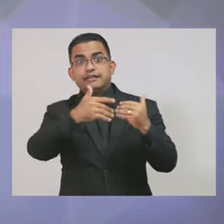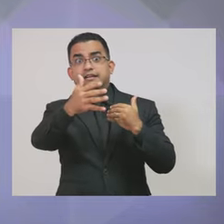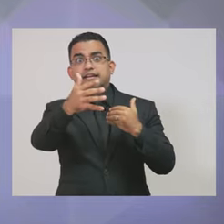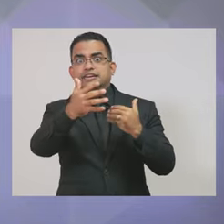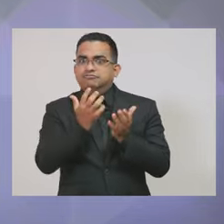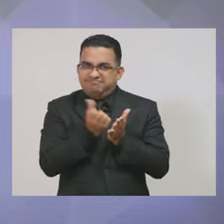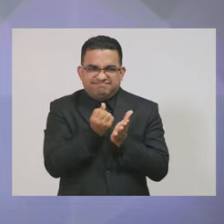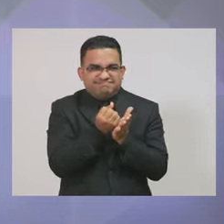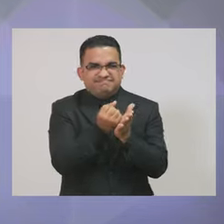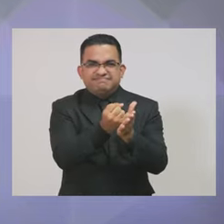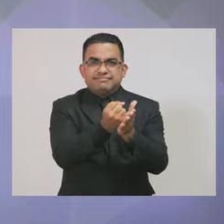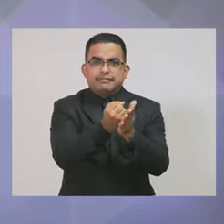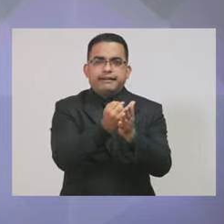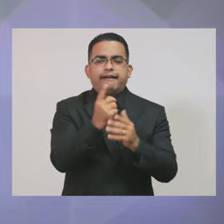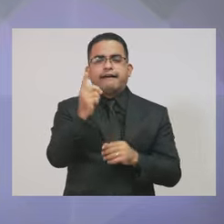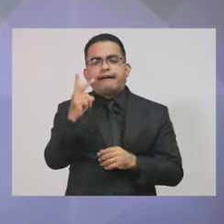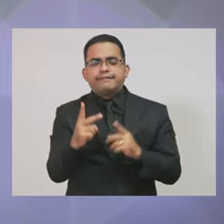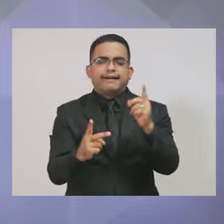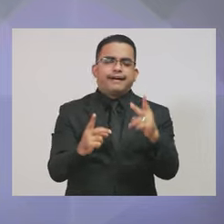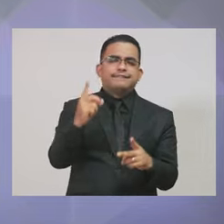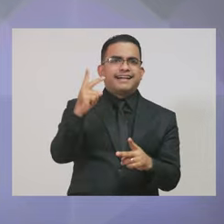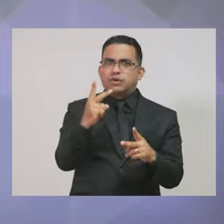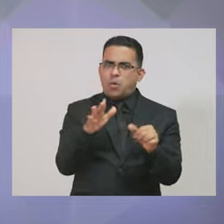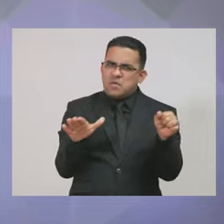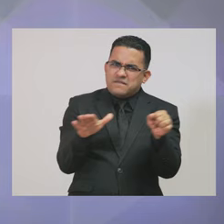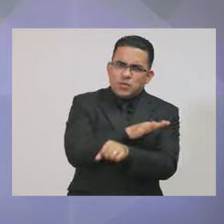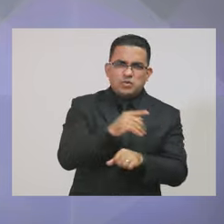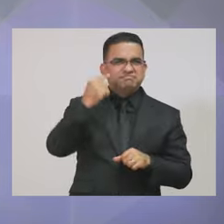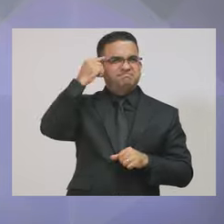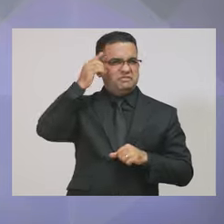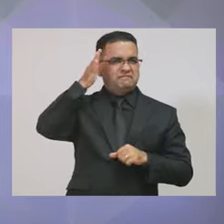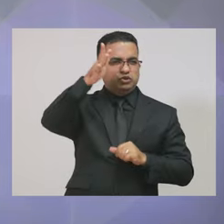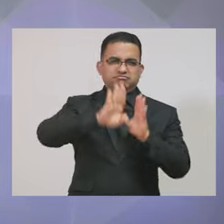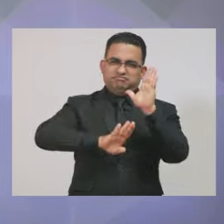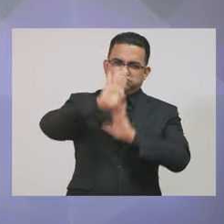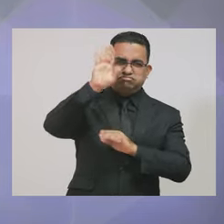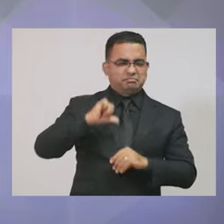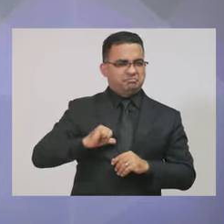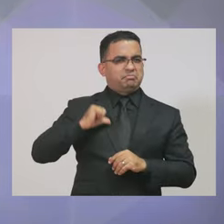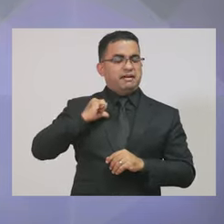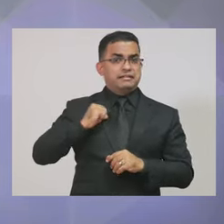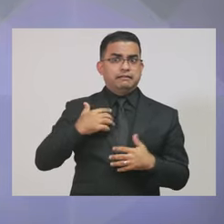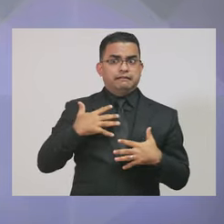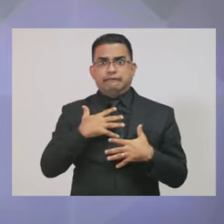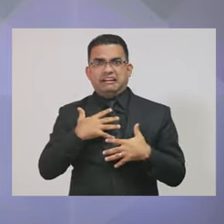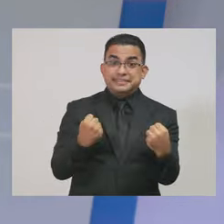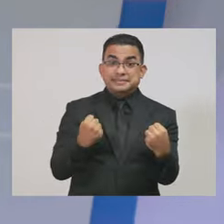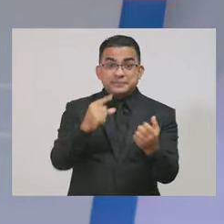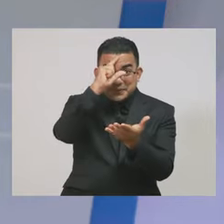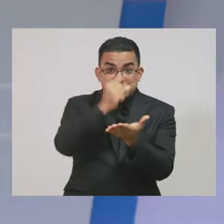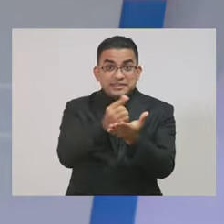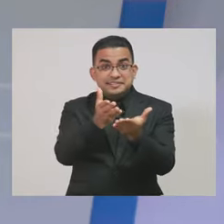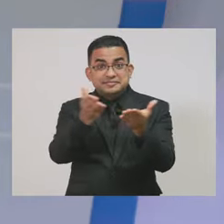vive la intensamente sin mediocridad piensa que en ti está el futuro y asume la tarea orgullo y sin nieve